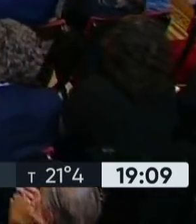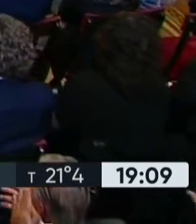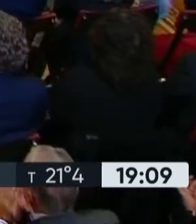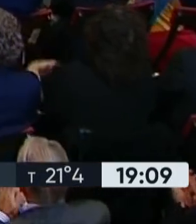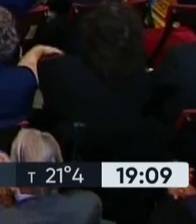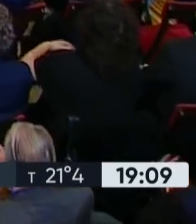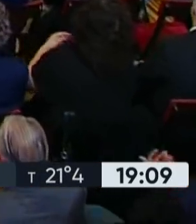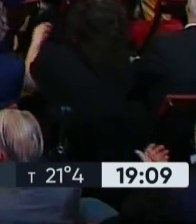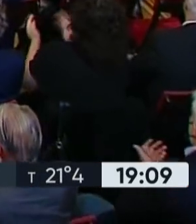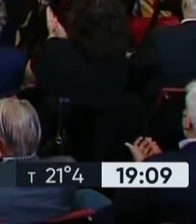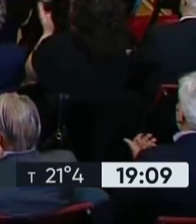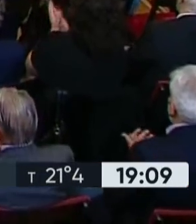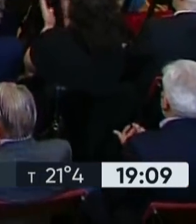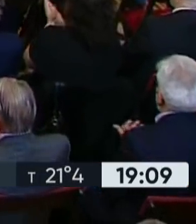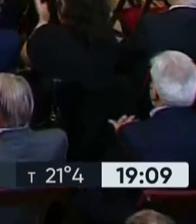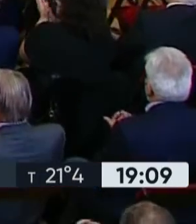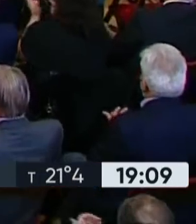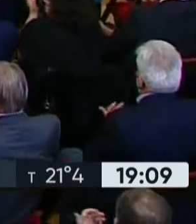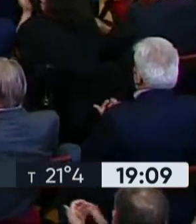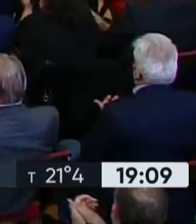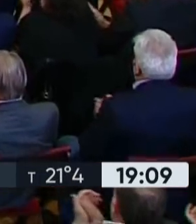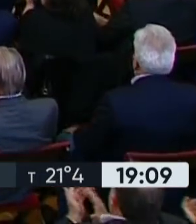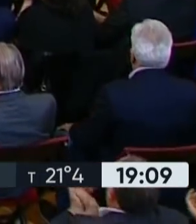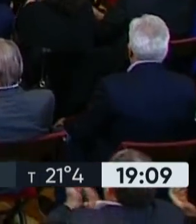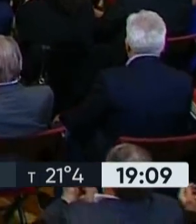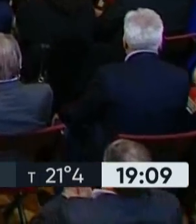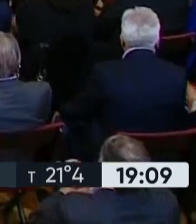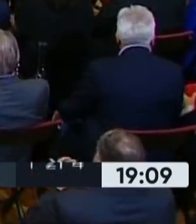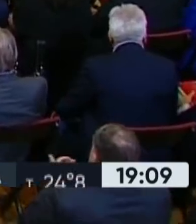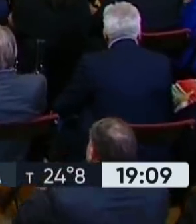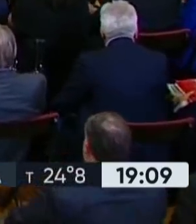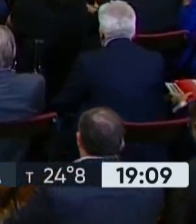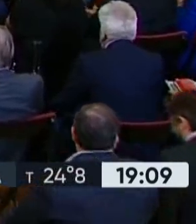finalizado este acto. Agradecemos a todos y todas por habernos acompañado.